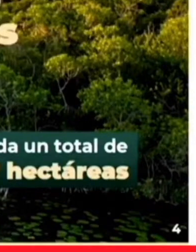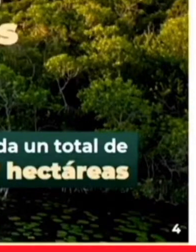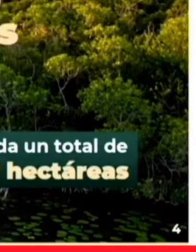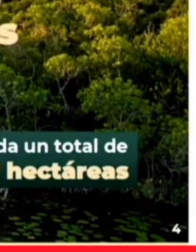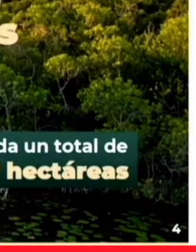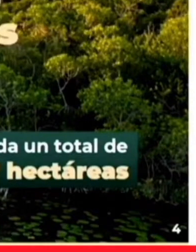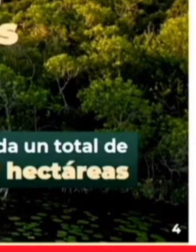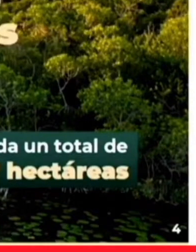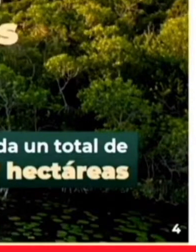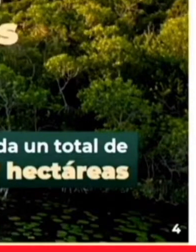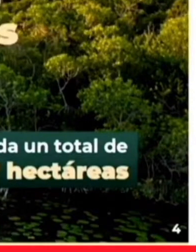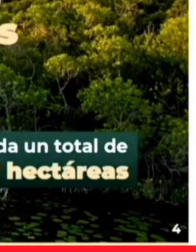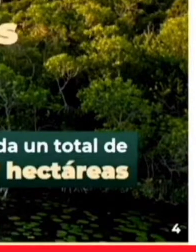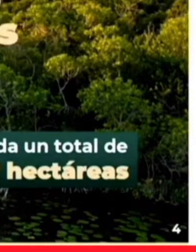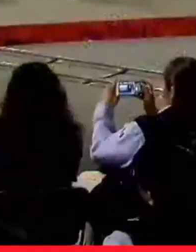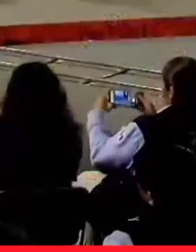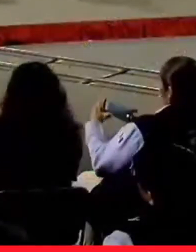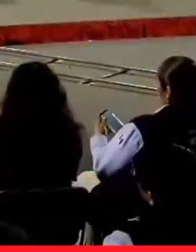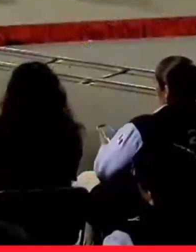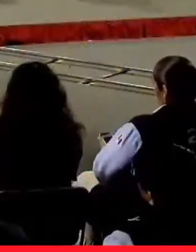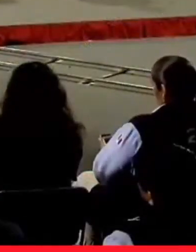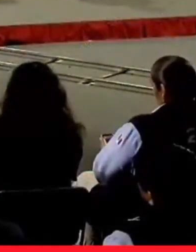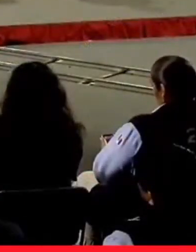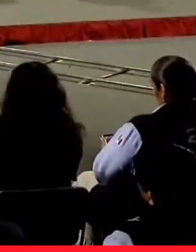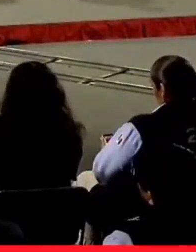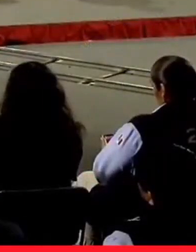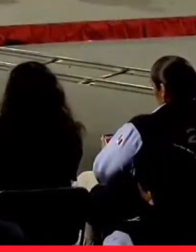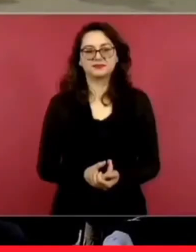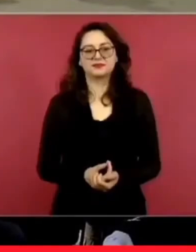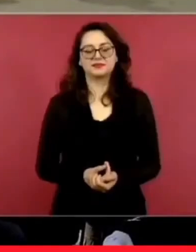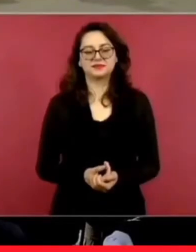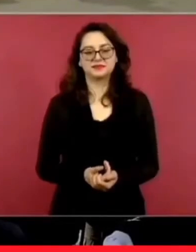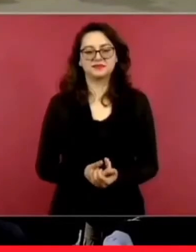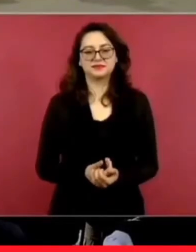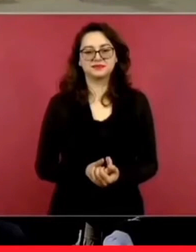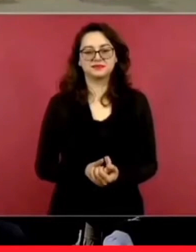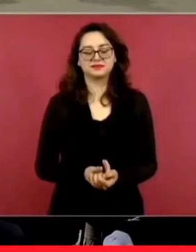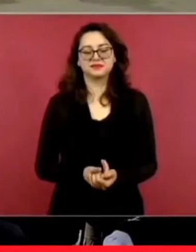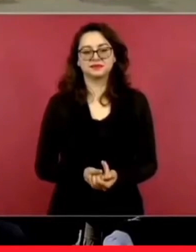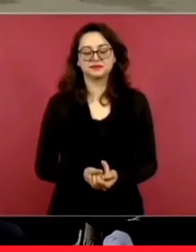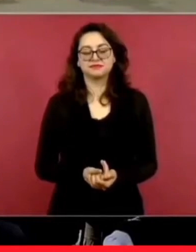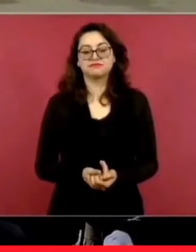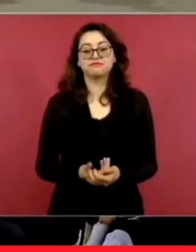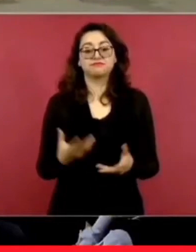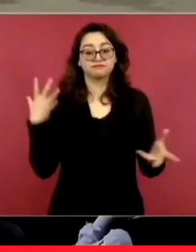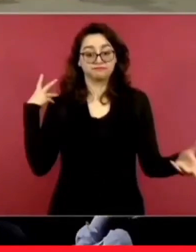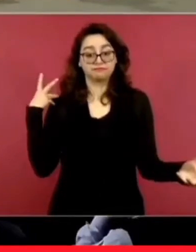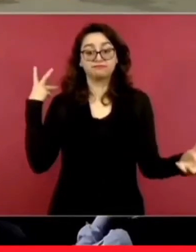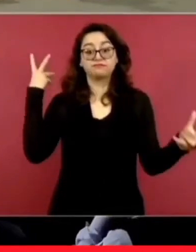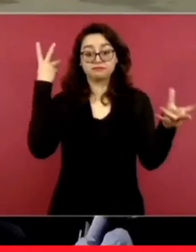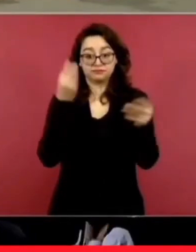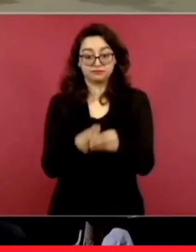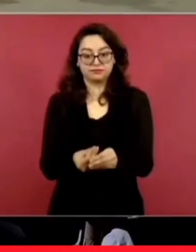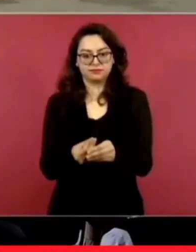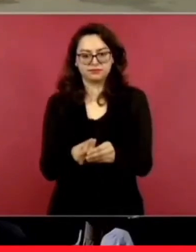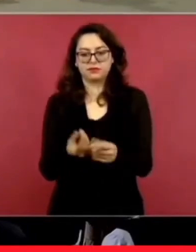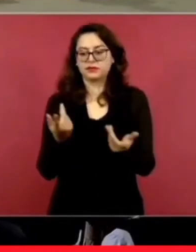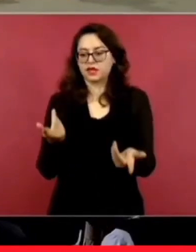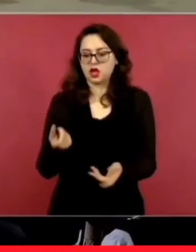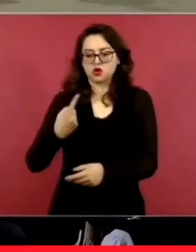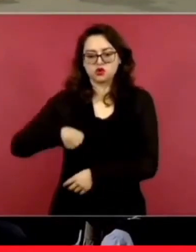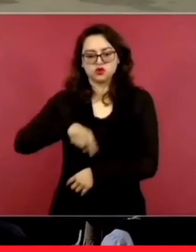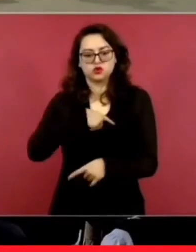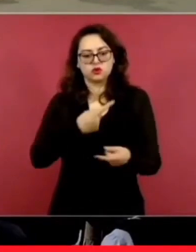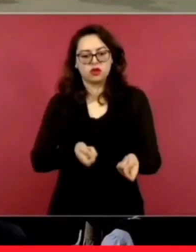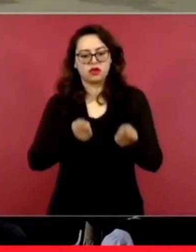91,608,327 hectáreas, 91 mil millones. La primera, por favor, hago un recuento muy rápido de cómo iniciamos